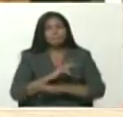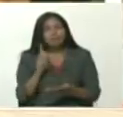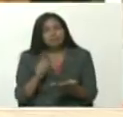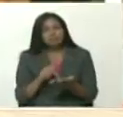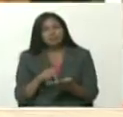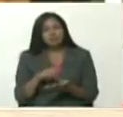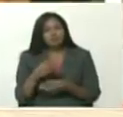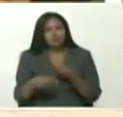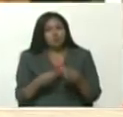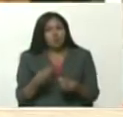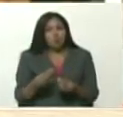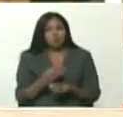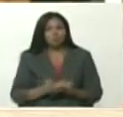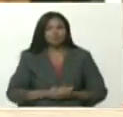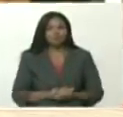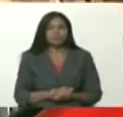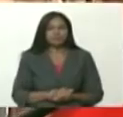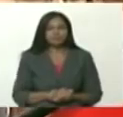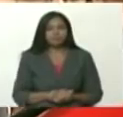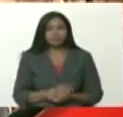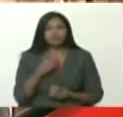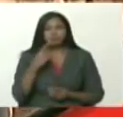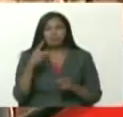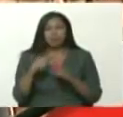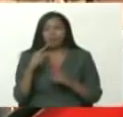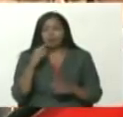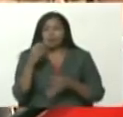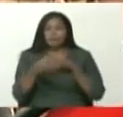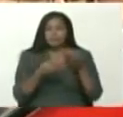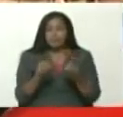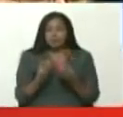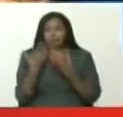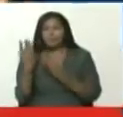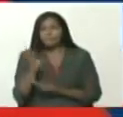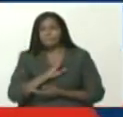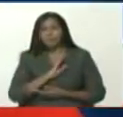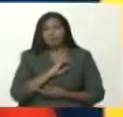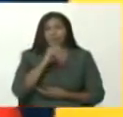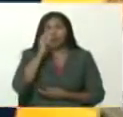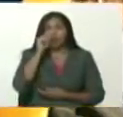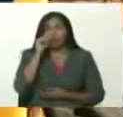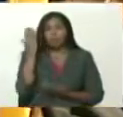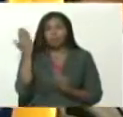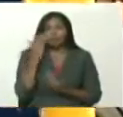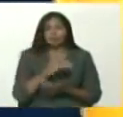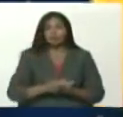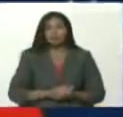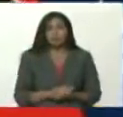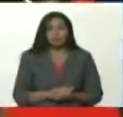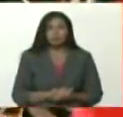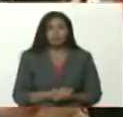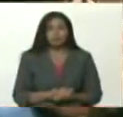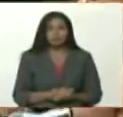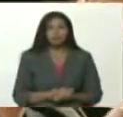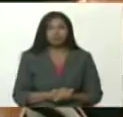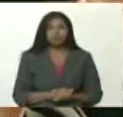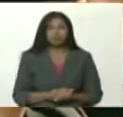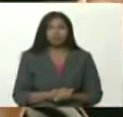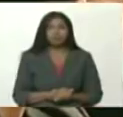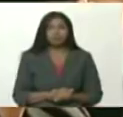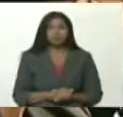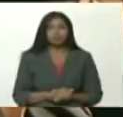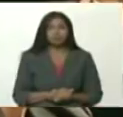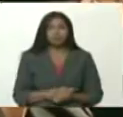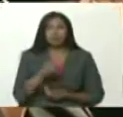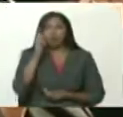cómo estuvieron. Quiero darle la palabra a su director para que ellos mismos lo cuenten, presidente. Giancarlo Figueredo. Giancarlo nos